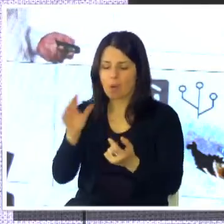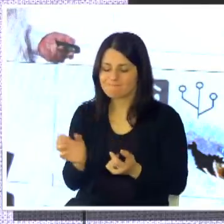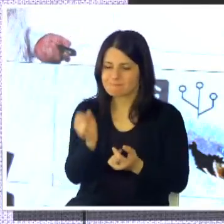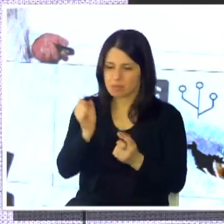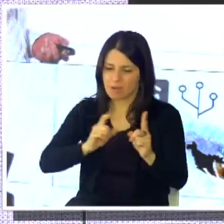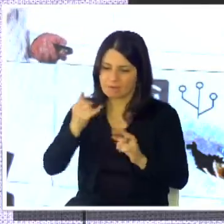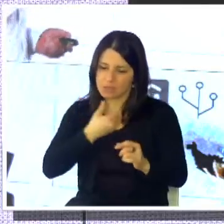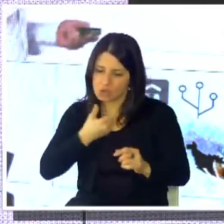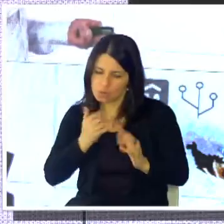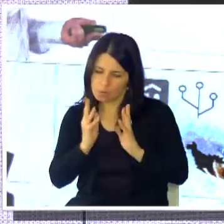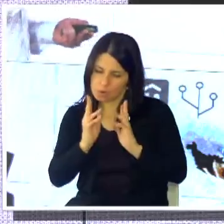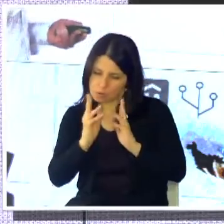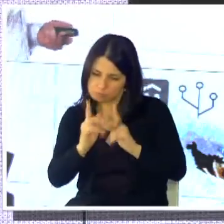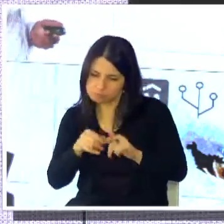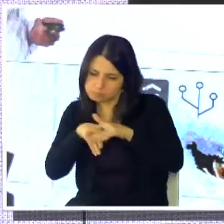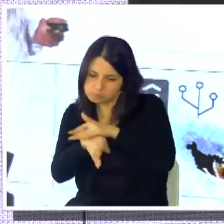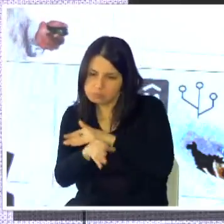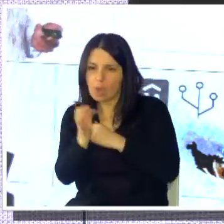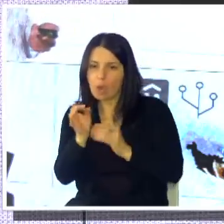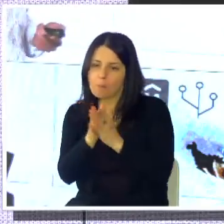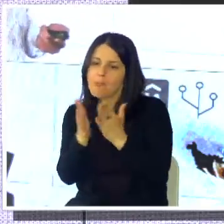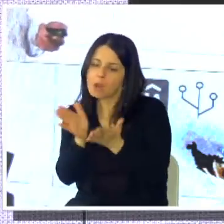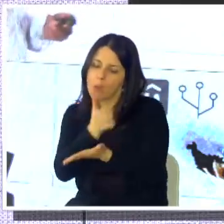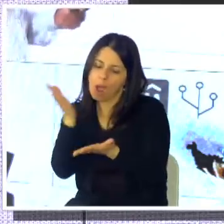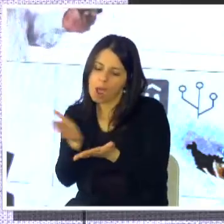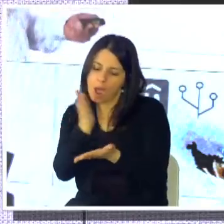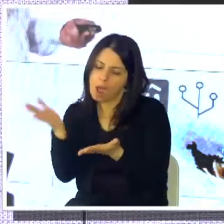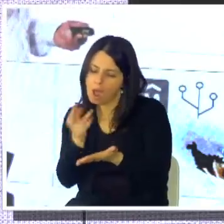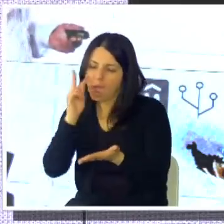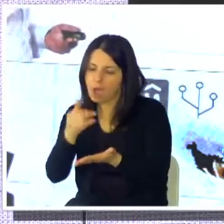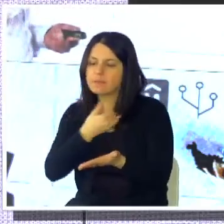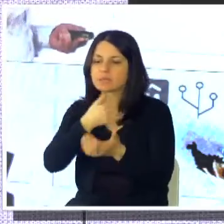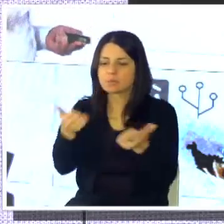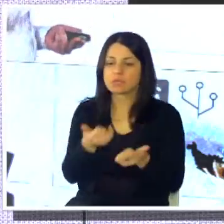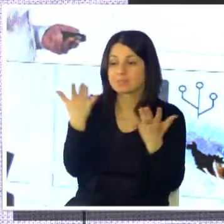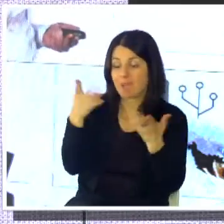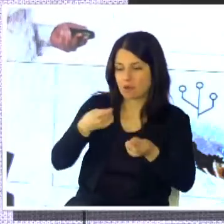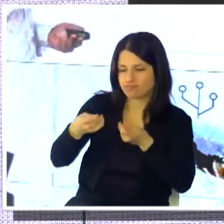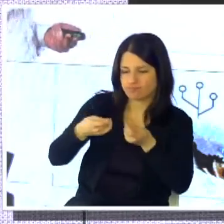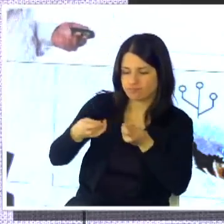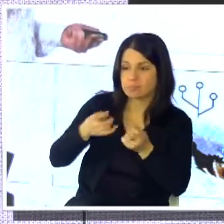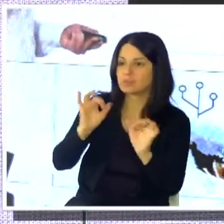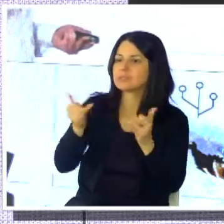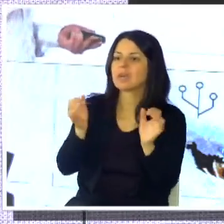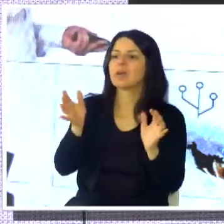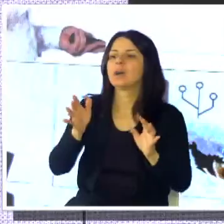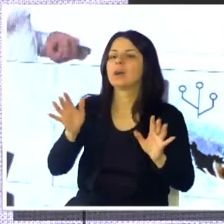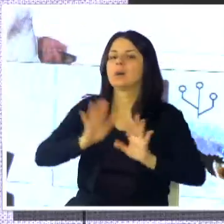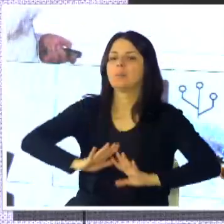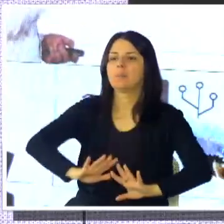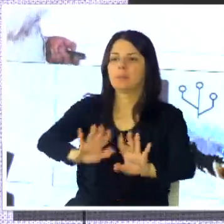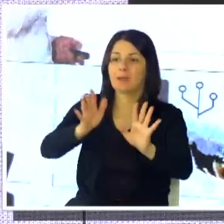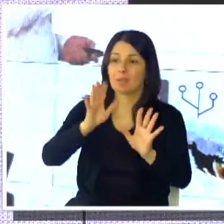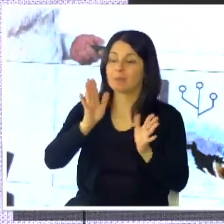veces cómo es el protocolo, o hay que agarrar un manual muy extenso para implementarlo a mano, porque están preparados para trabajar con sus propios